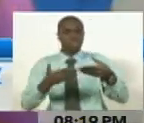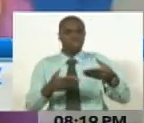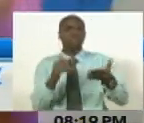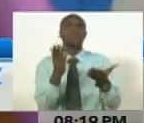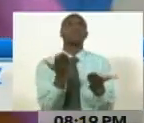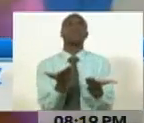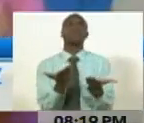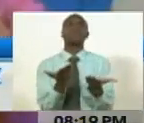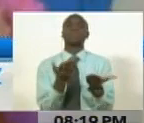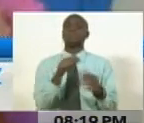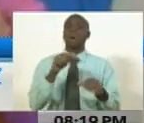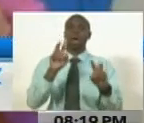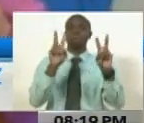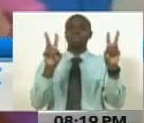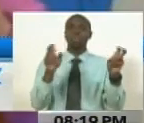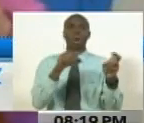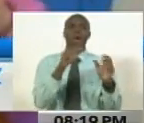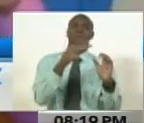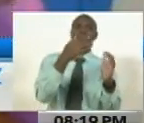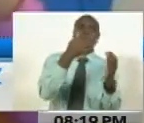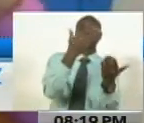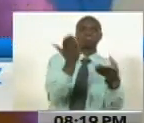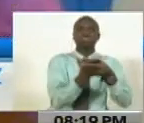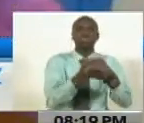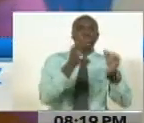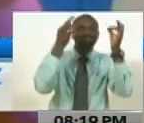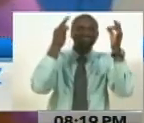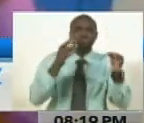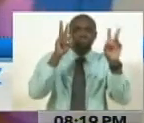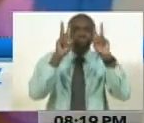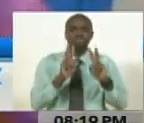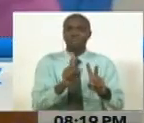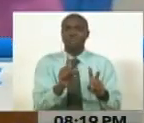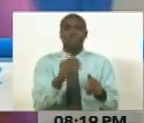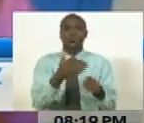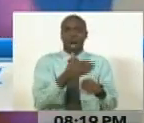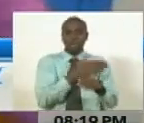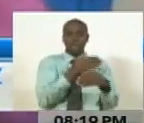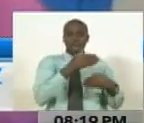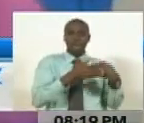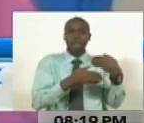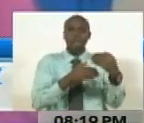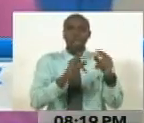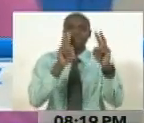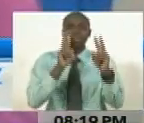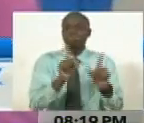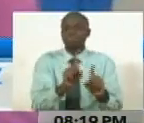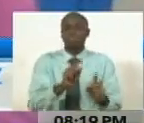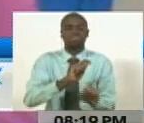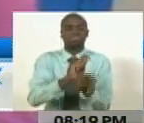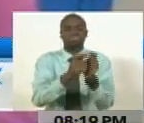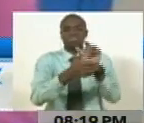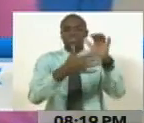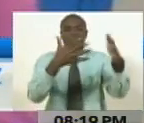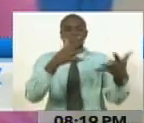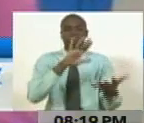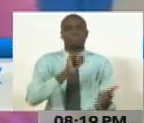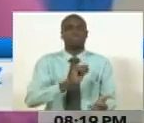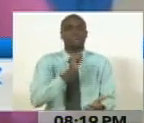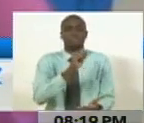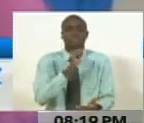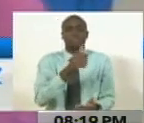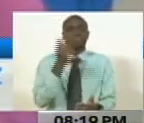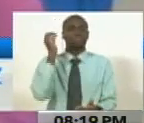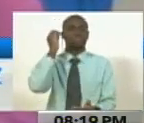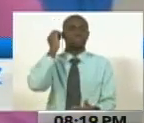flagrantes a las normas y procedimientos, no solamente a las normas y procedimientos, sino a los fundamentos y principios de la red. Lo que